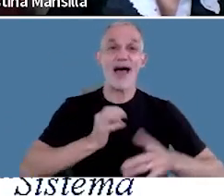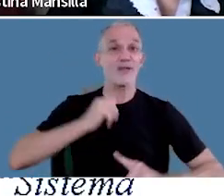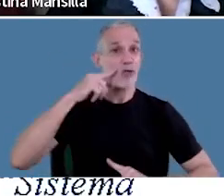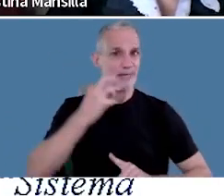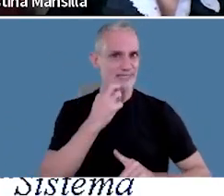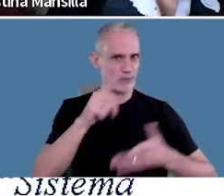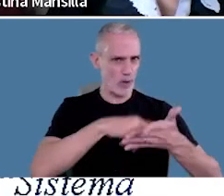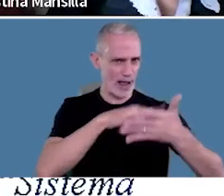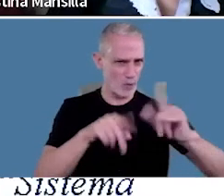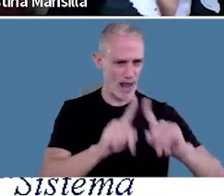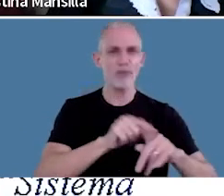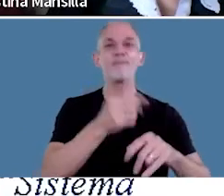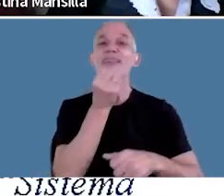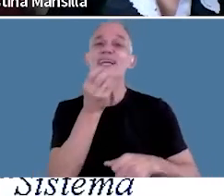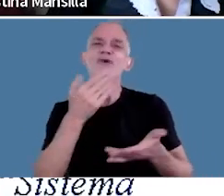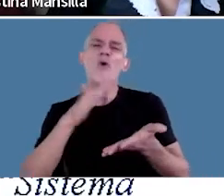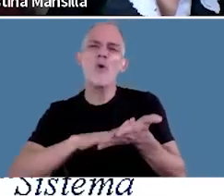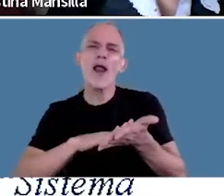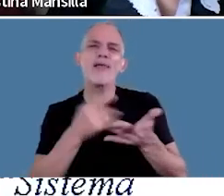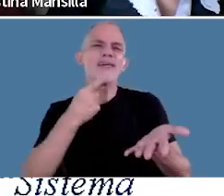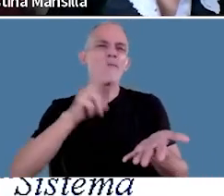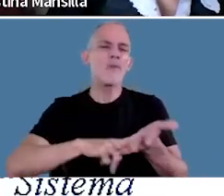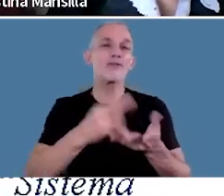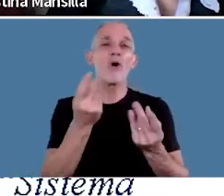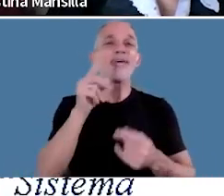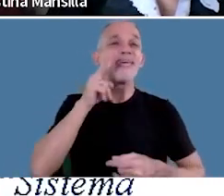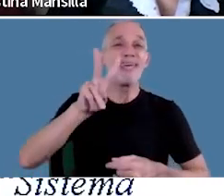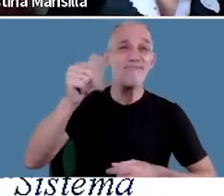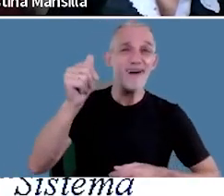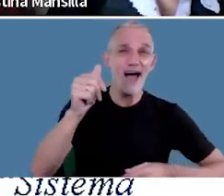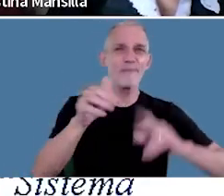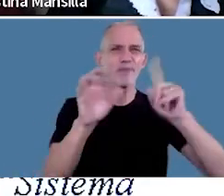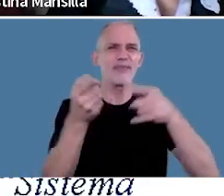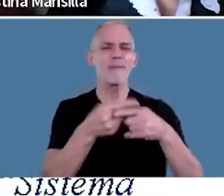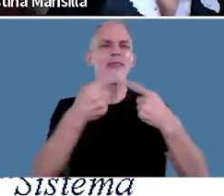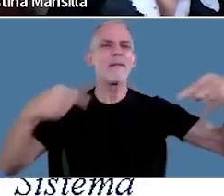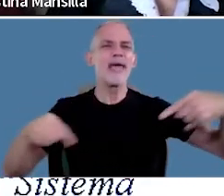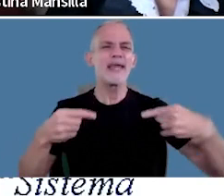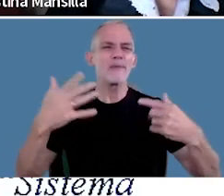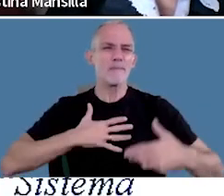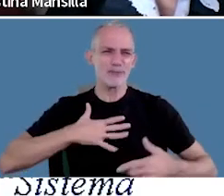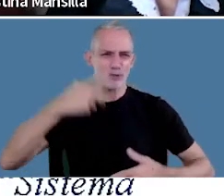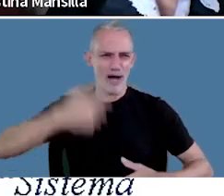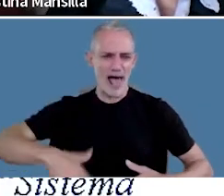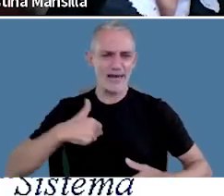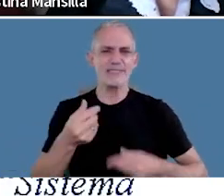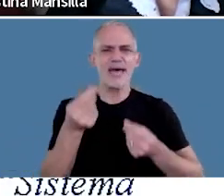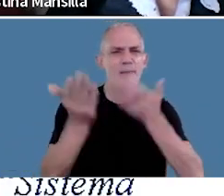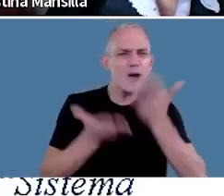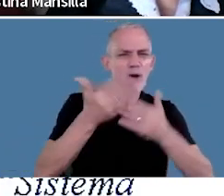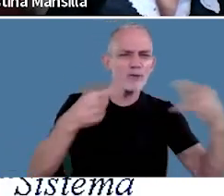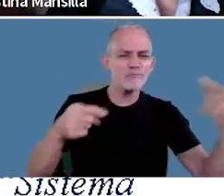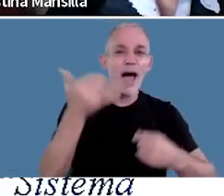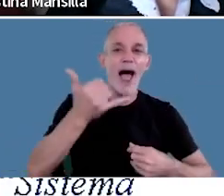2019. Las declaraciones juradas de impuesto al valor agregado y de bienes personales. Se evalúa la tenencia